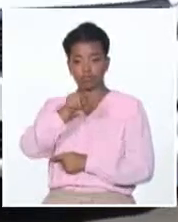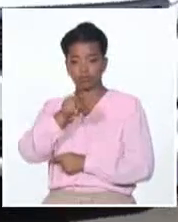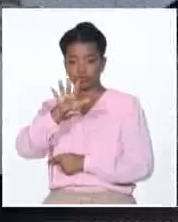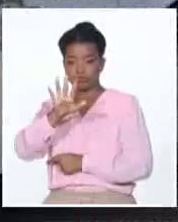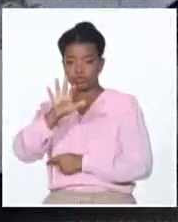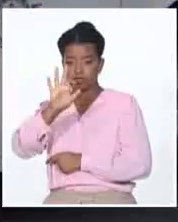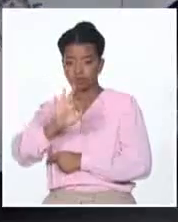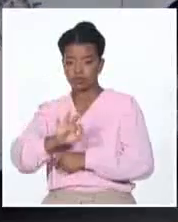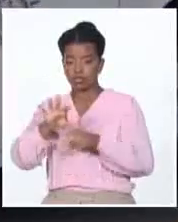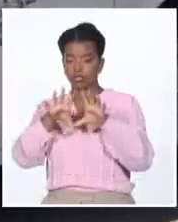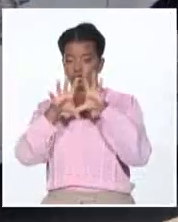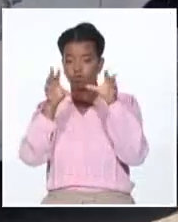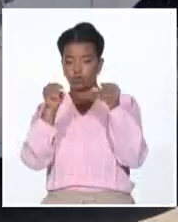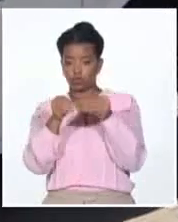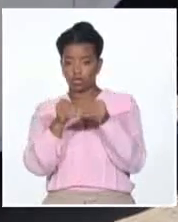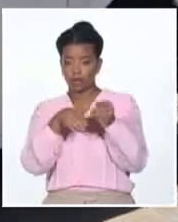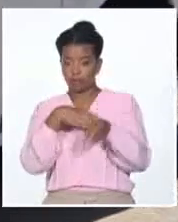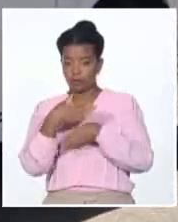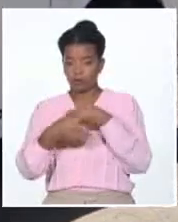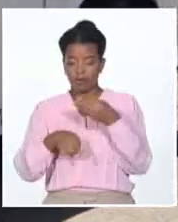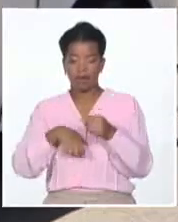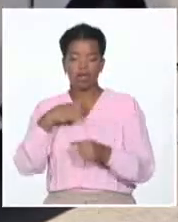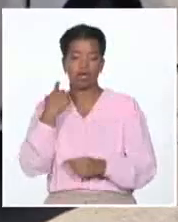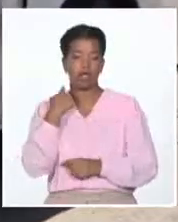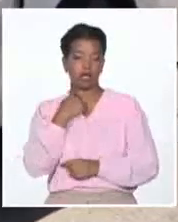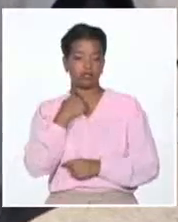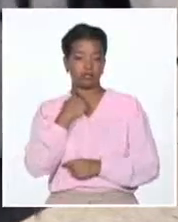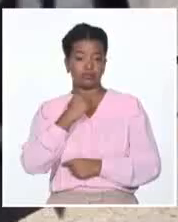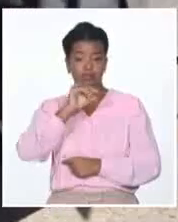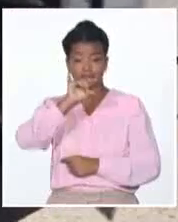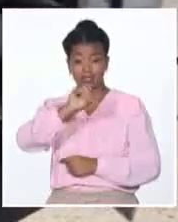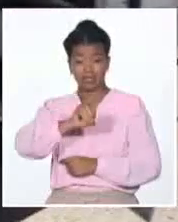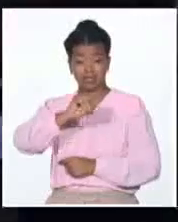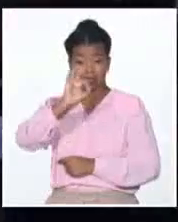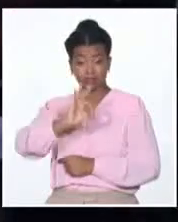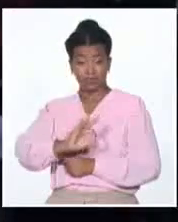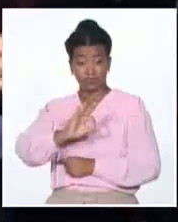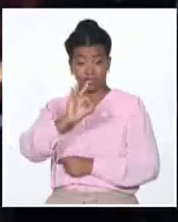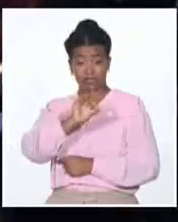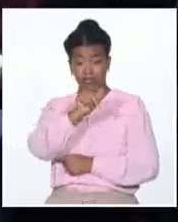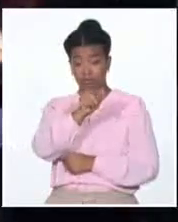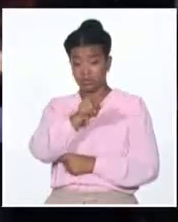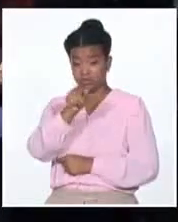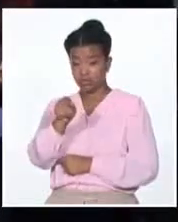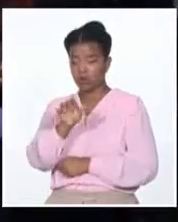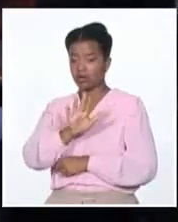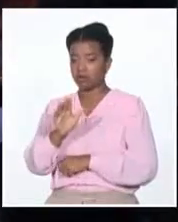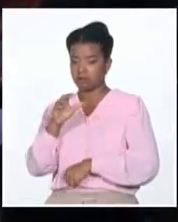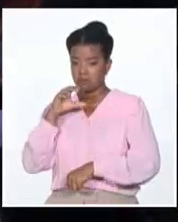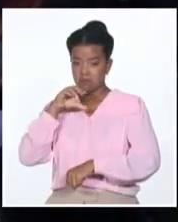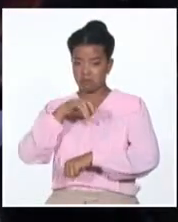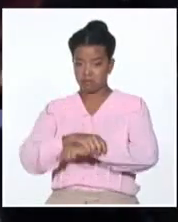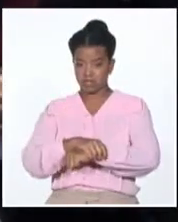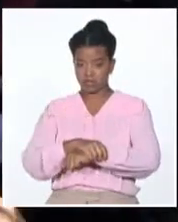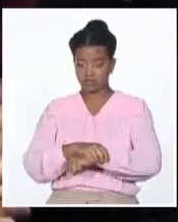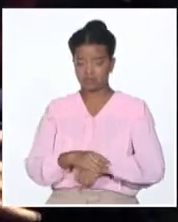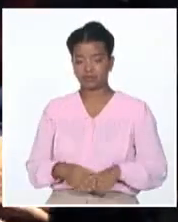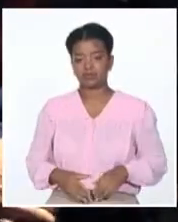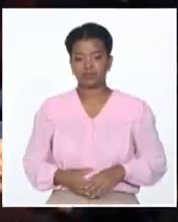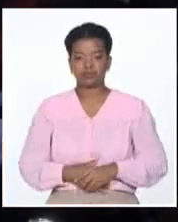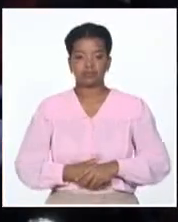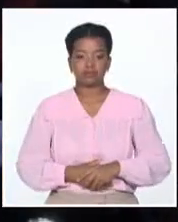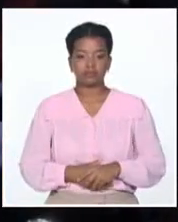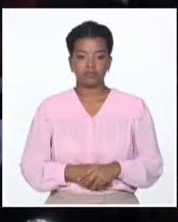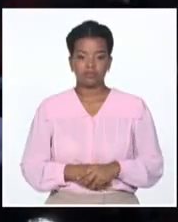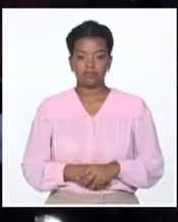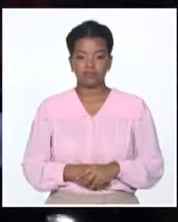de delitos registrados en lo que va de año y el 60% de los autores fueron detenidos e imputados. Sin embargo, en los